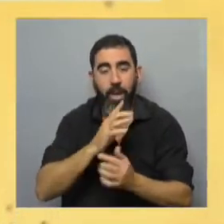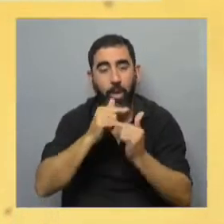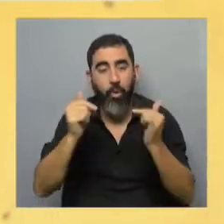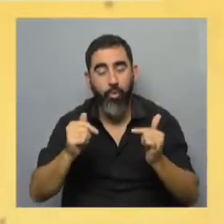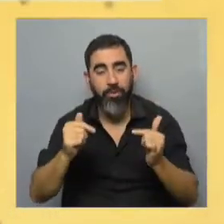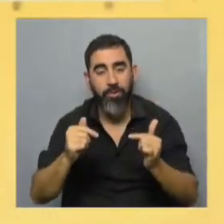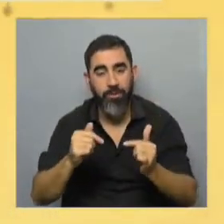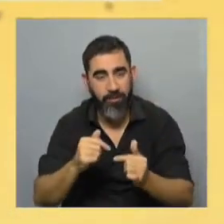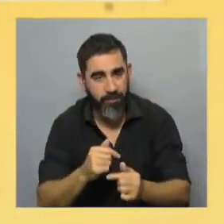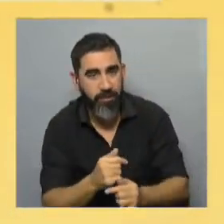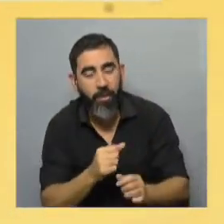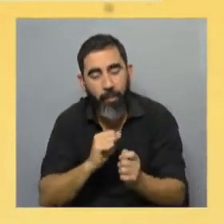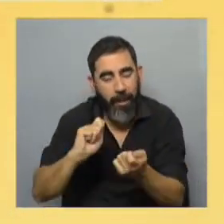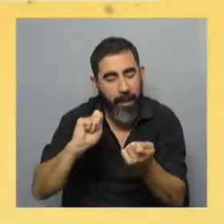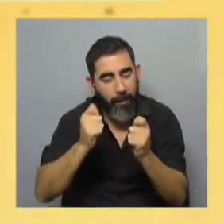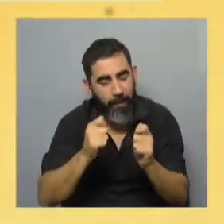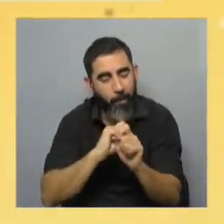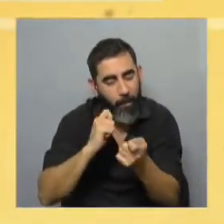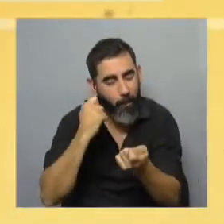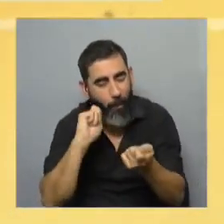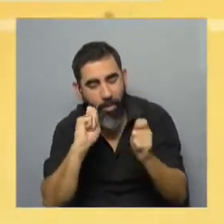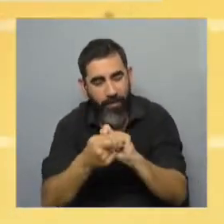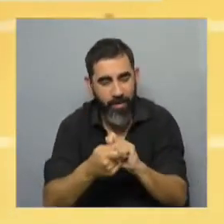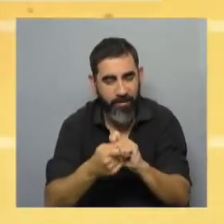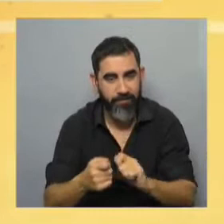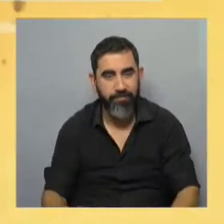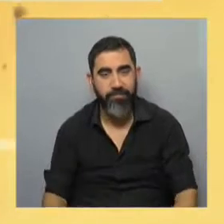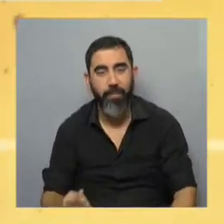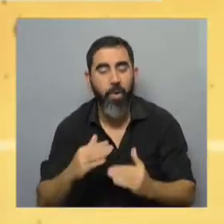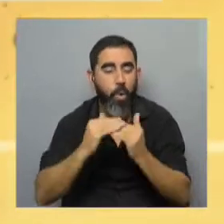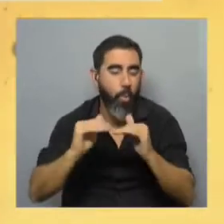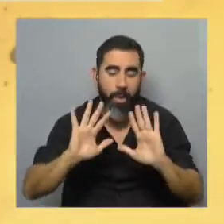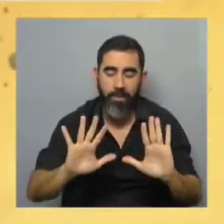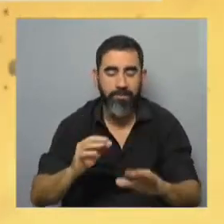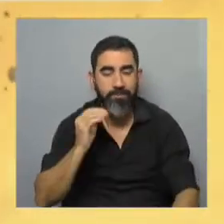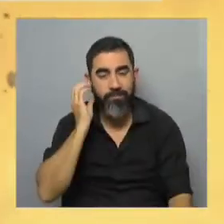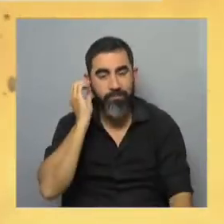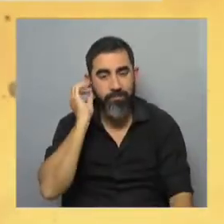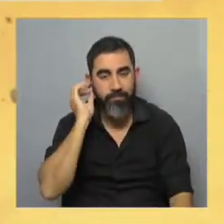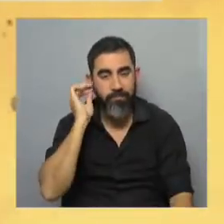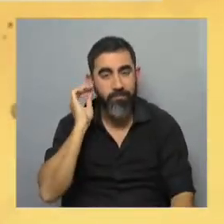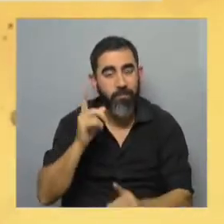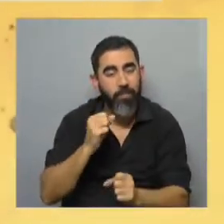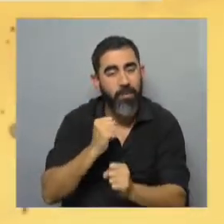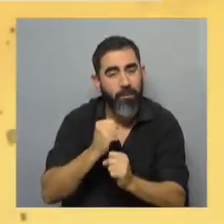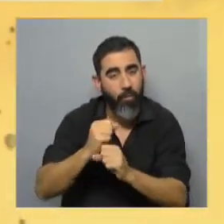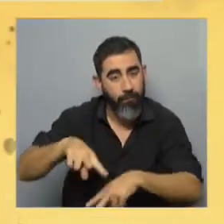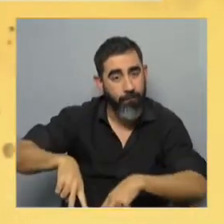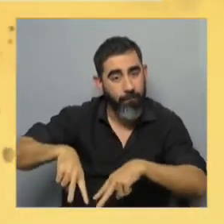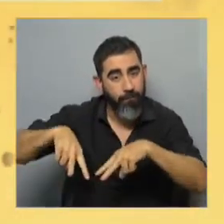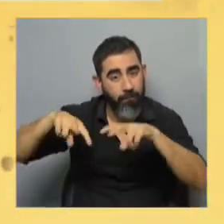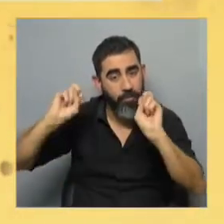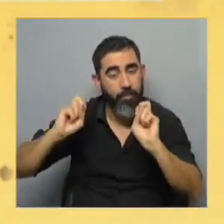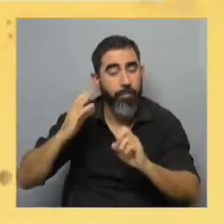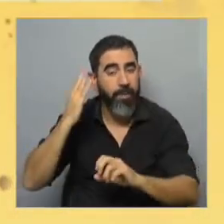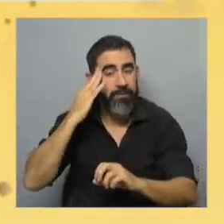repente podría cambiarle, de repente, sí, pero es normal, claro. Yo creo que es normal. Hay un trabajo de investigación, por ejemplo, para